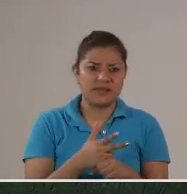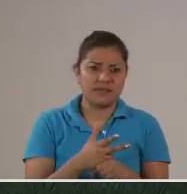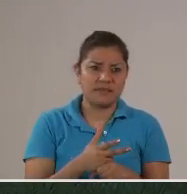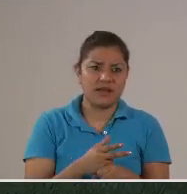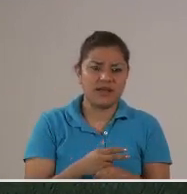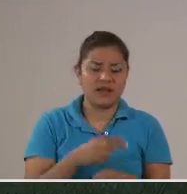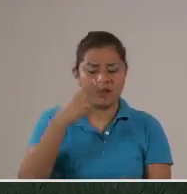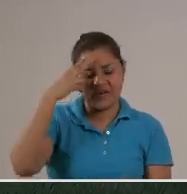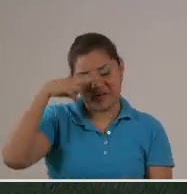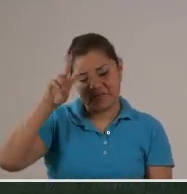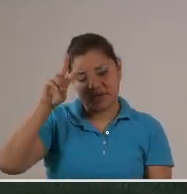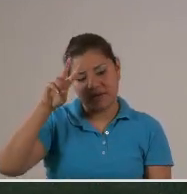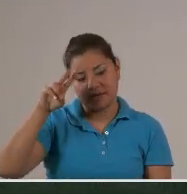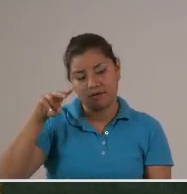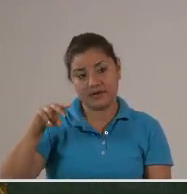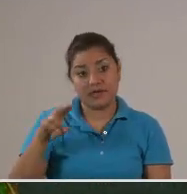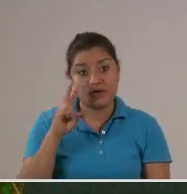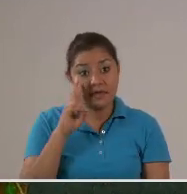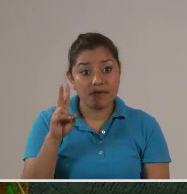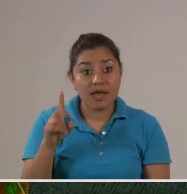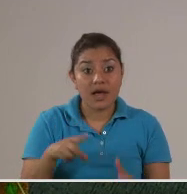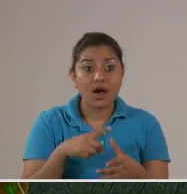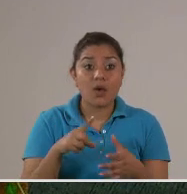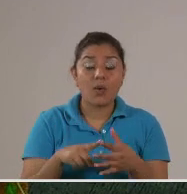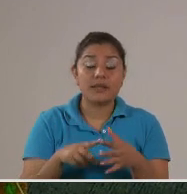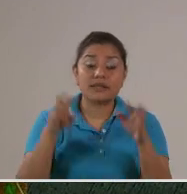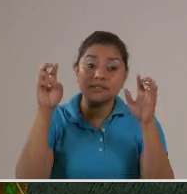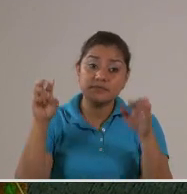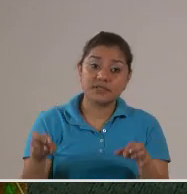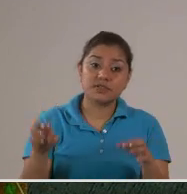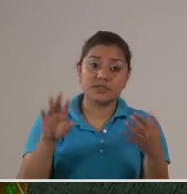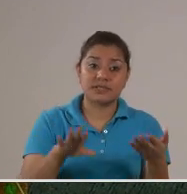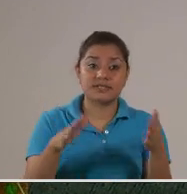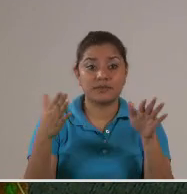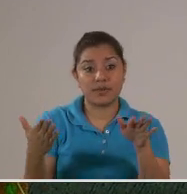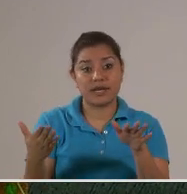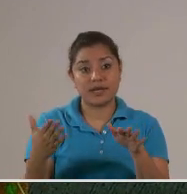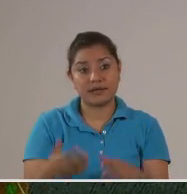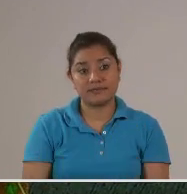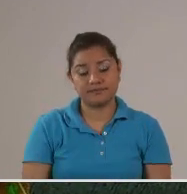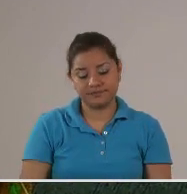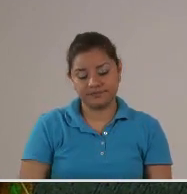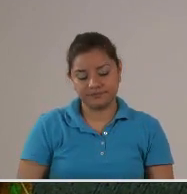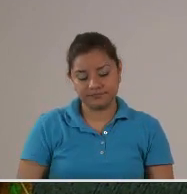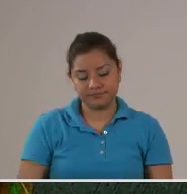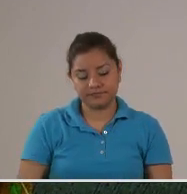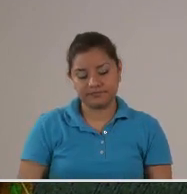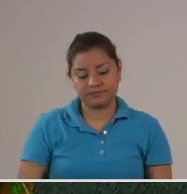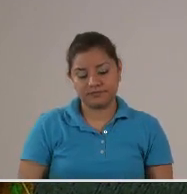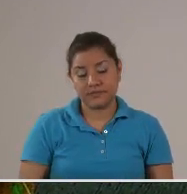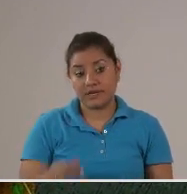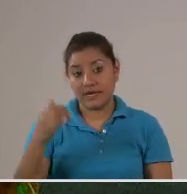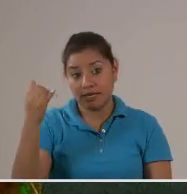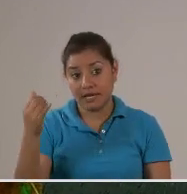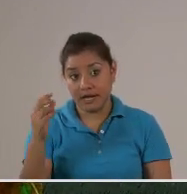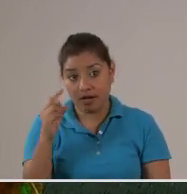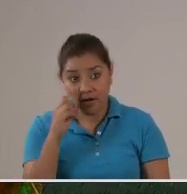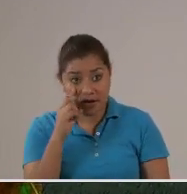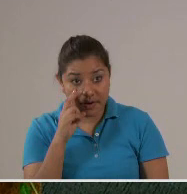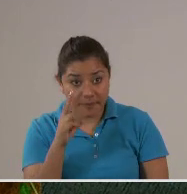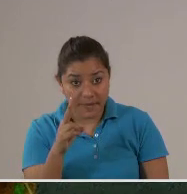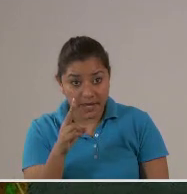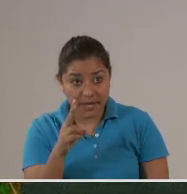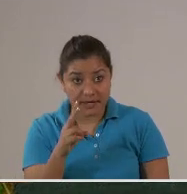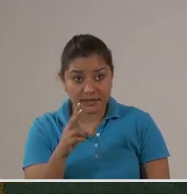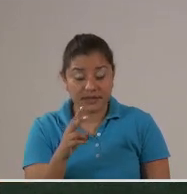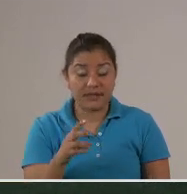s Entonces miren Cuánto se mueren ya una vez que han visto Cuántos se mueren ya